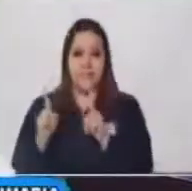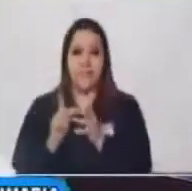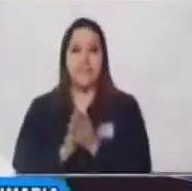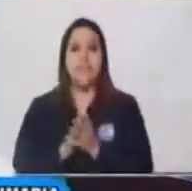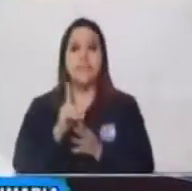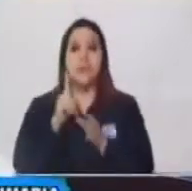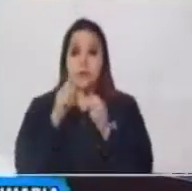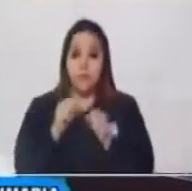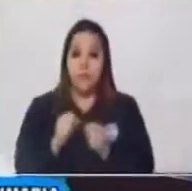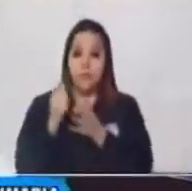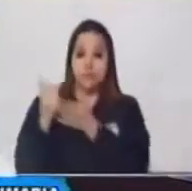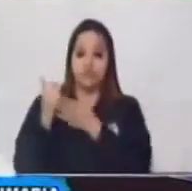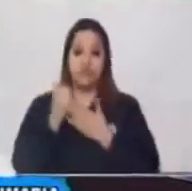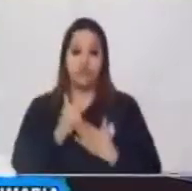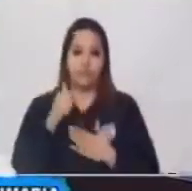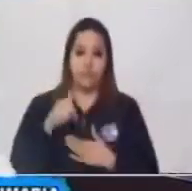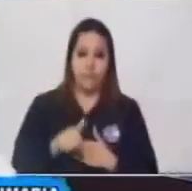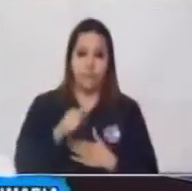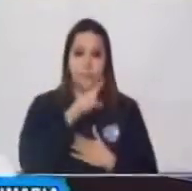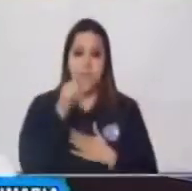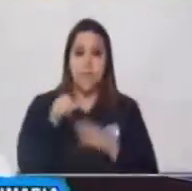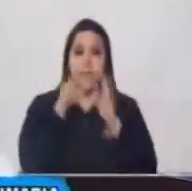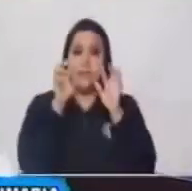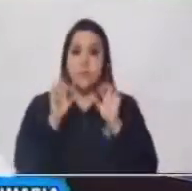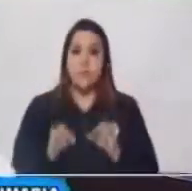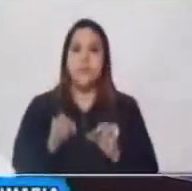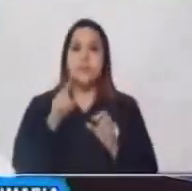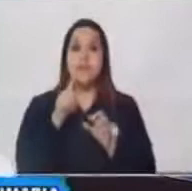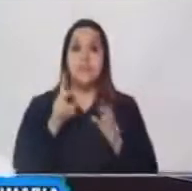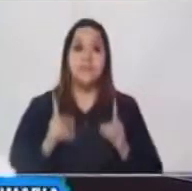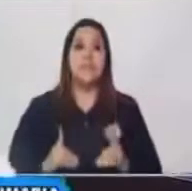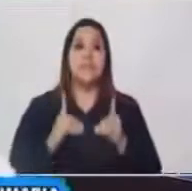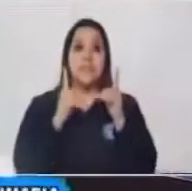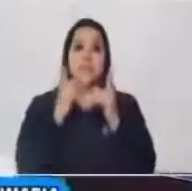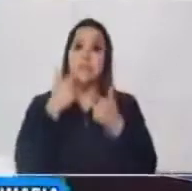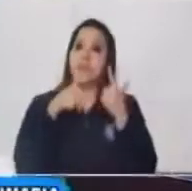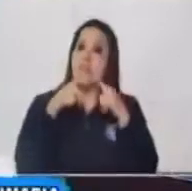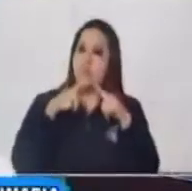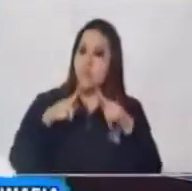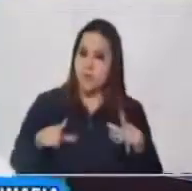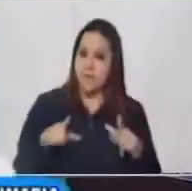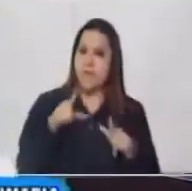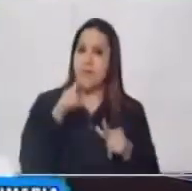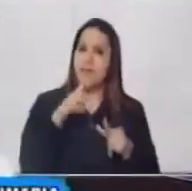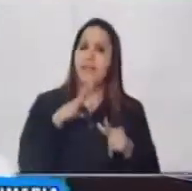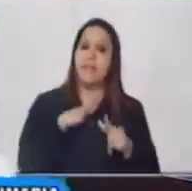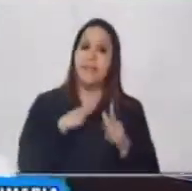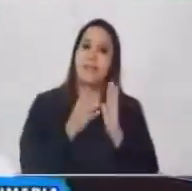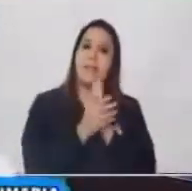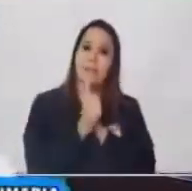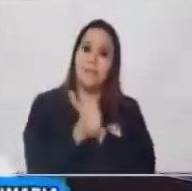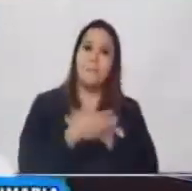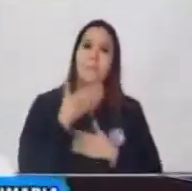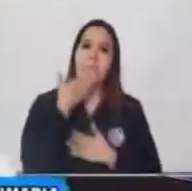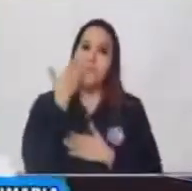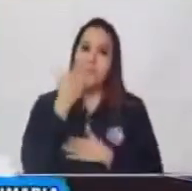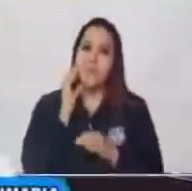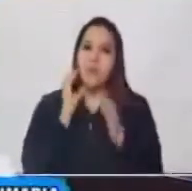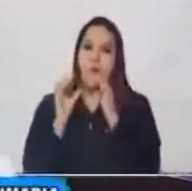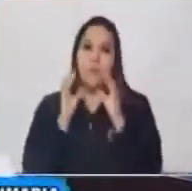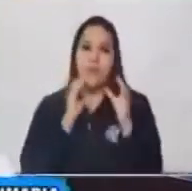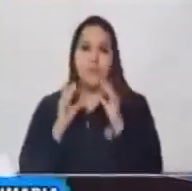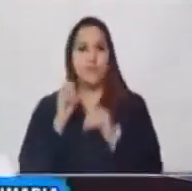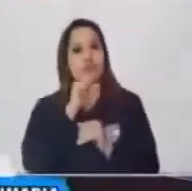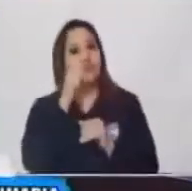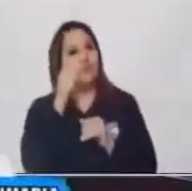en el área lingüística. Las personas que desarrollan el área lingüística y sus habilidades tienen mayor facilidad para comunicarse y expresarse con